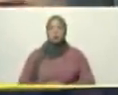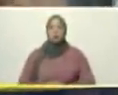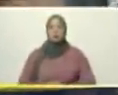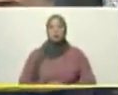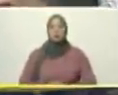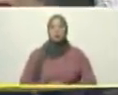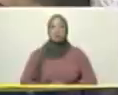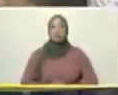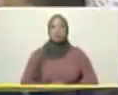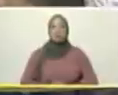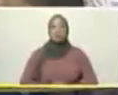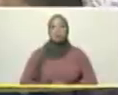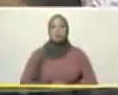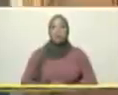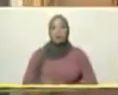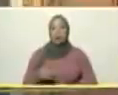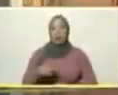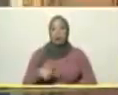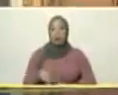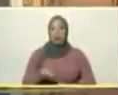¿Verdad?